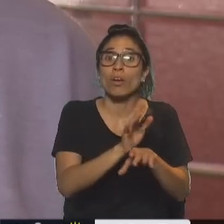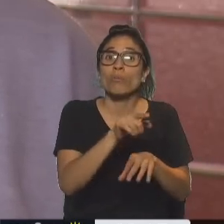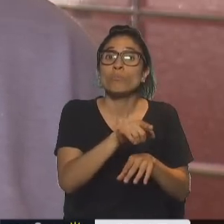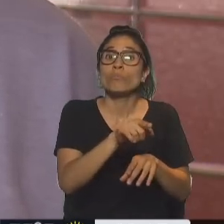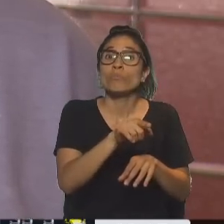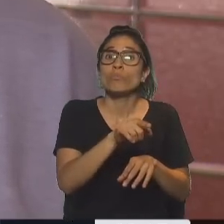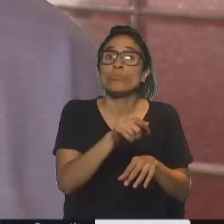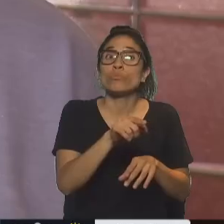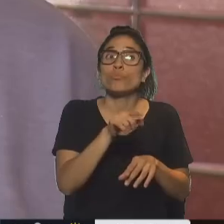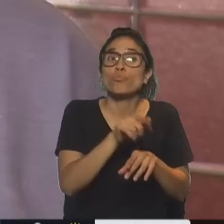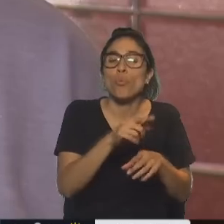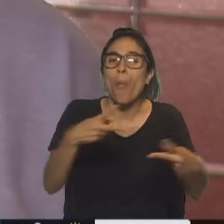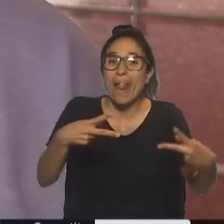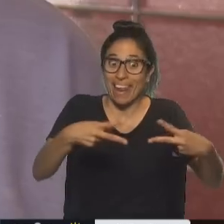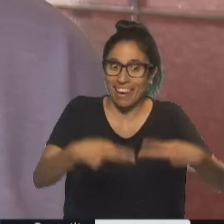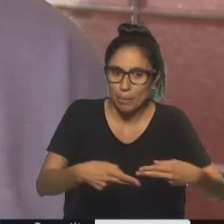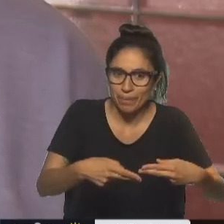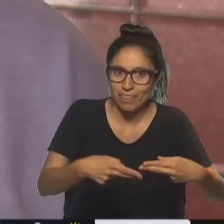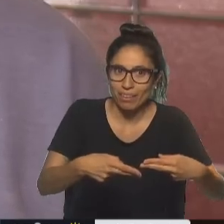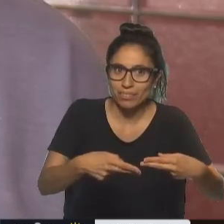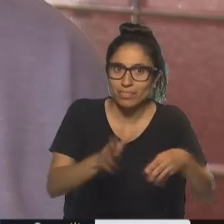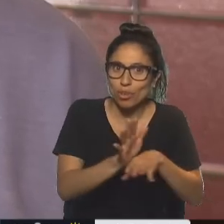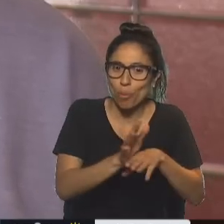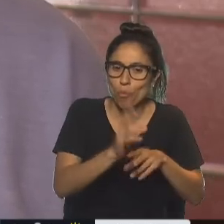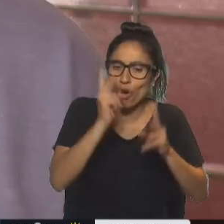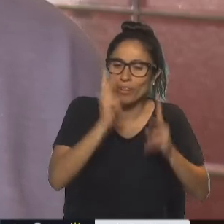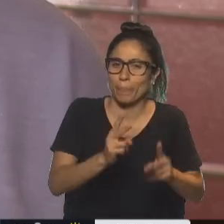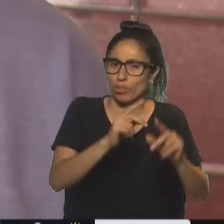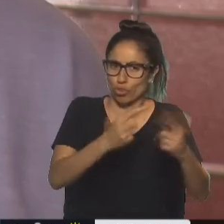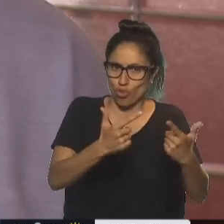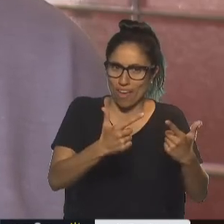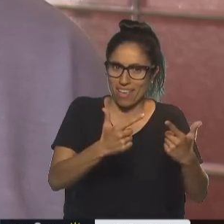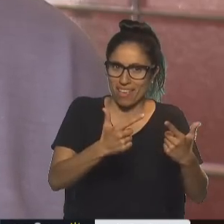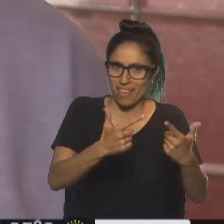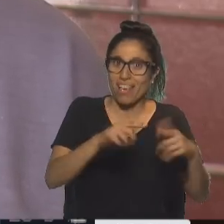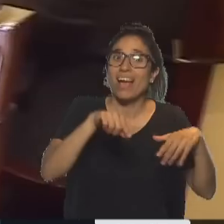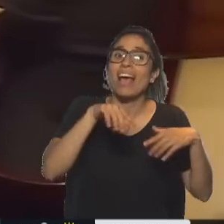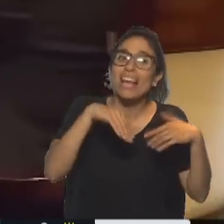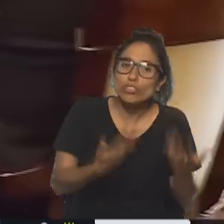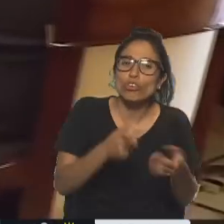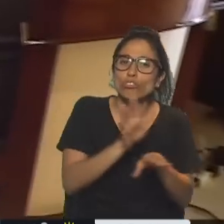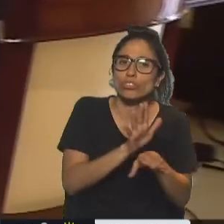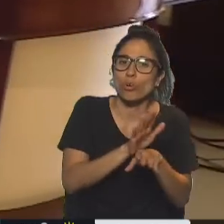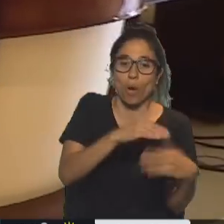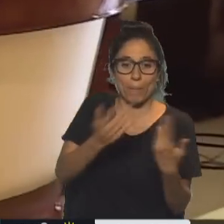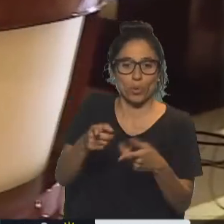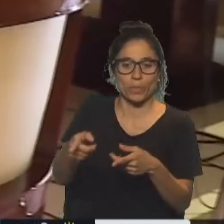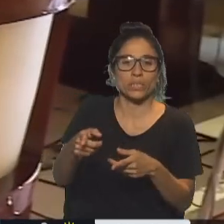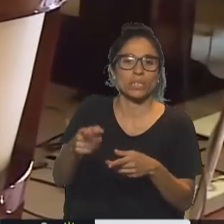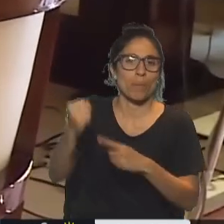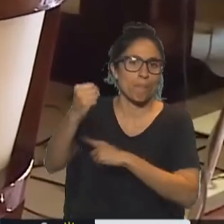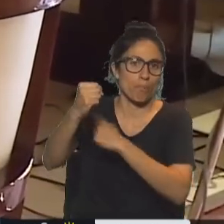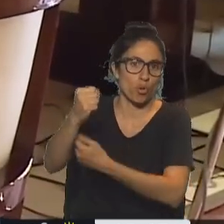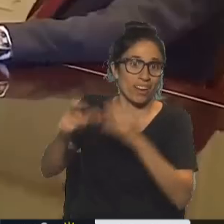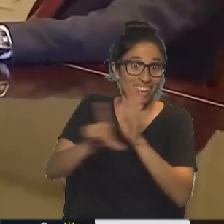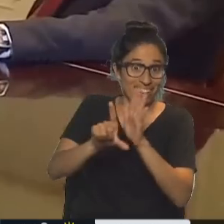constitucionales para apropiar la de los otros poderes, en este caso del poder legislativo y del poder político-administrador,